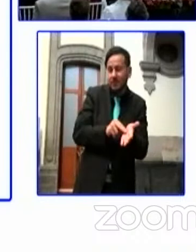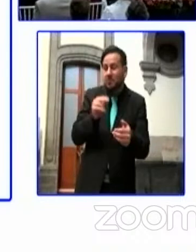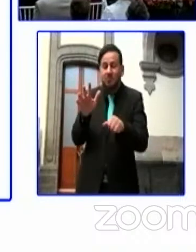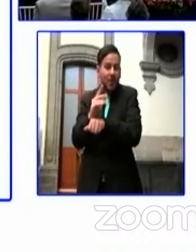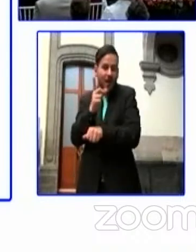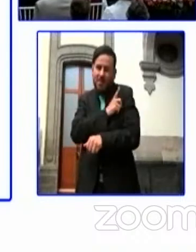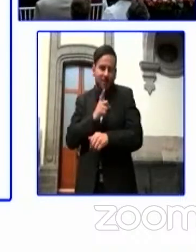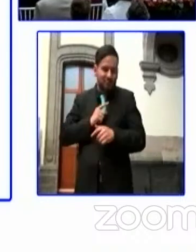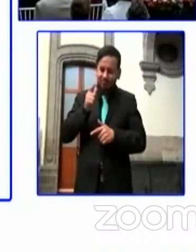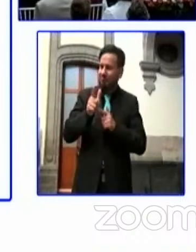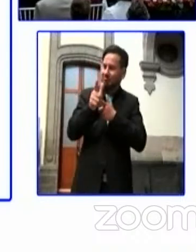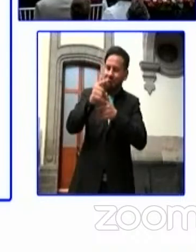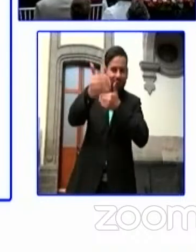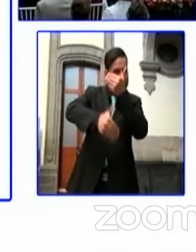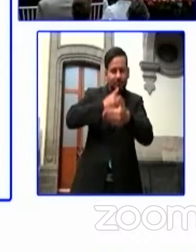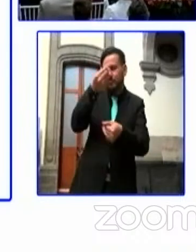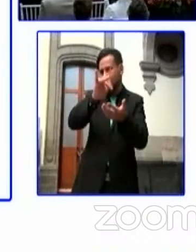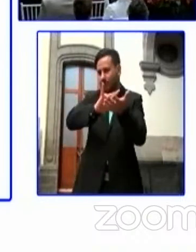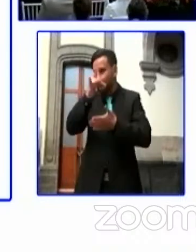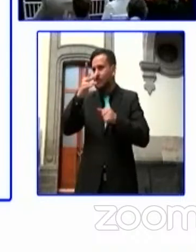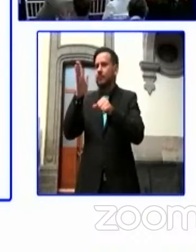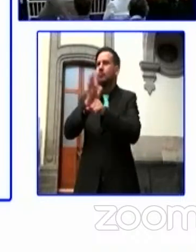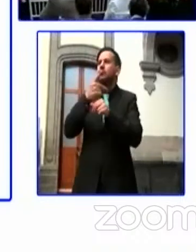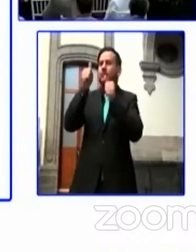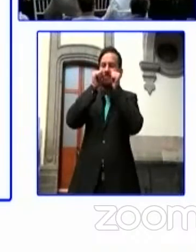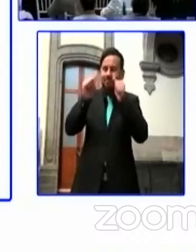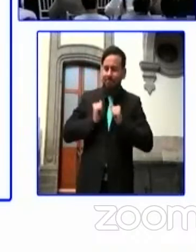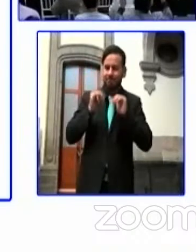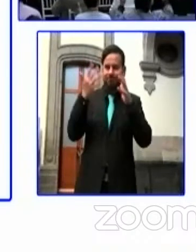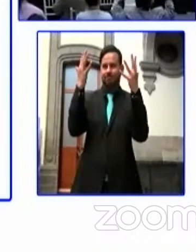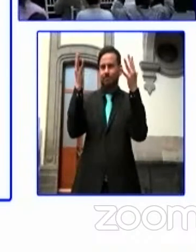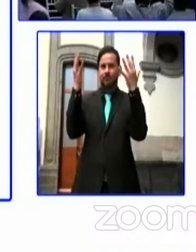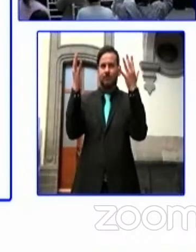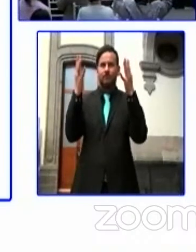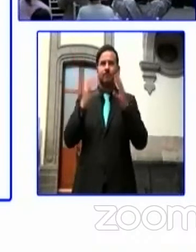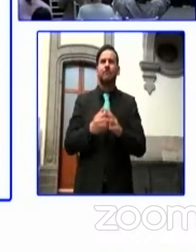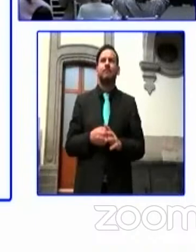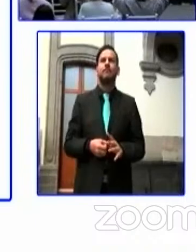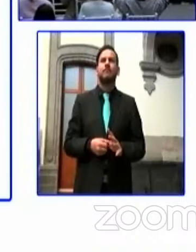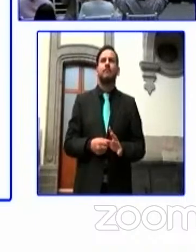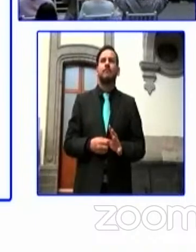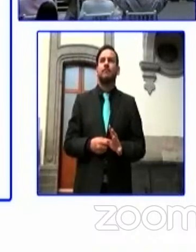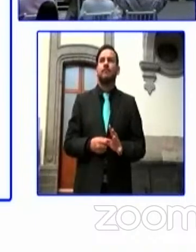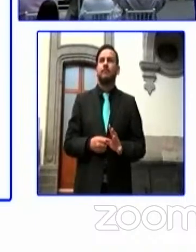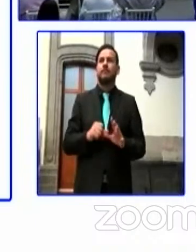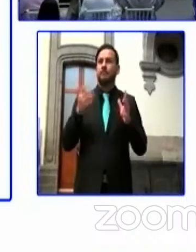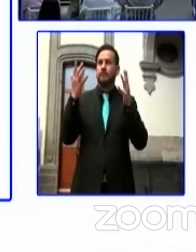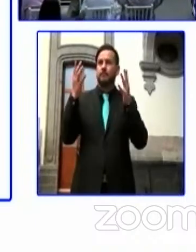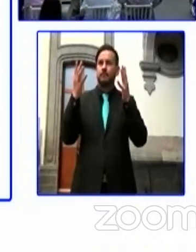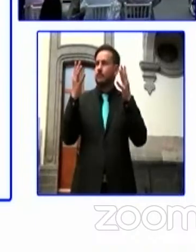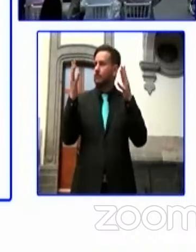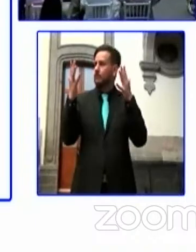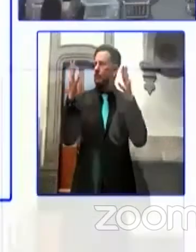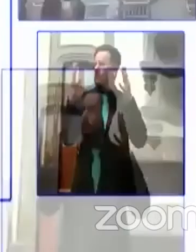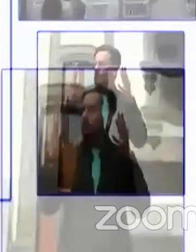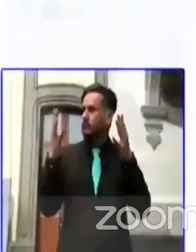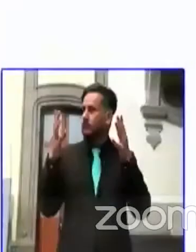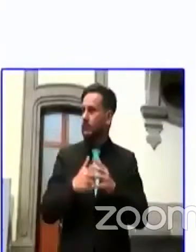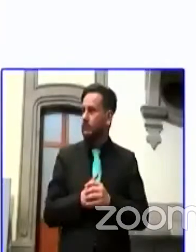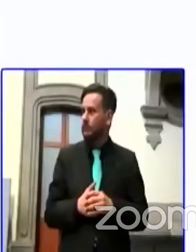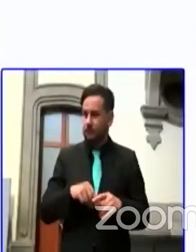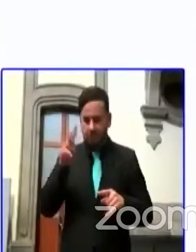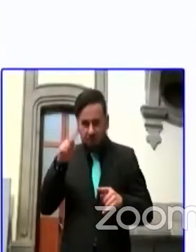que seguir adelante. Muchísimas gracias por su atención. No. Un fuerte aplauso, démosle